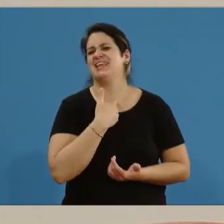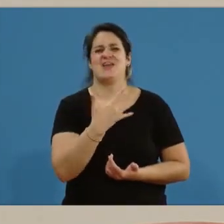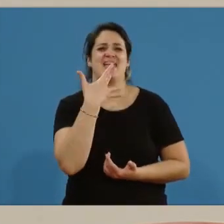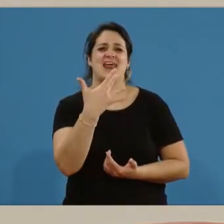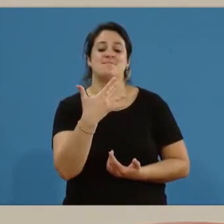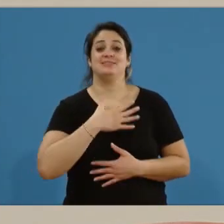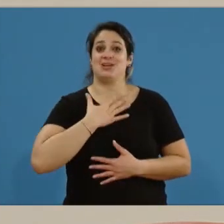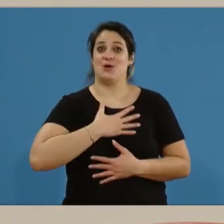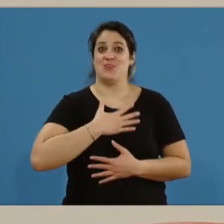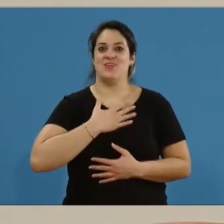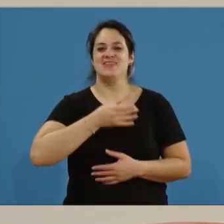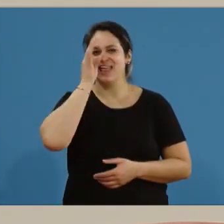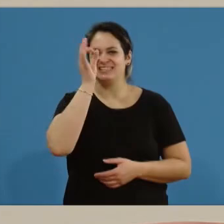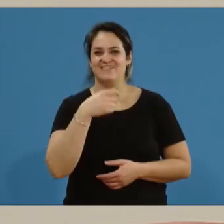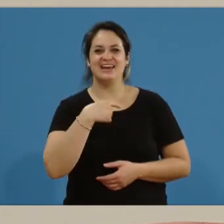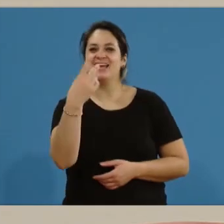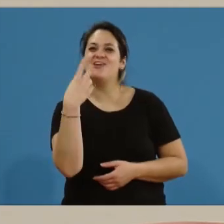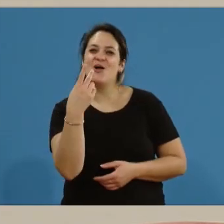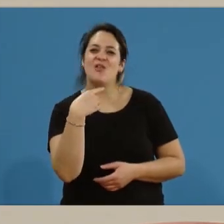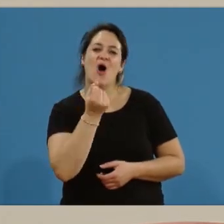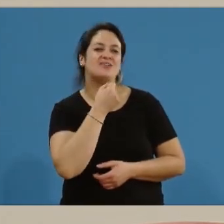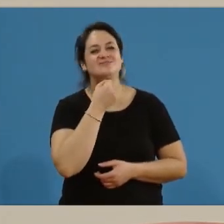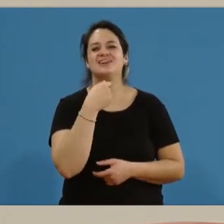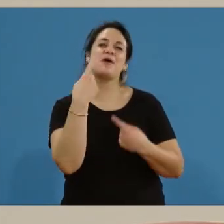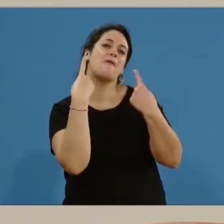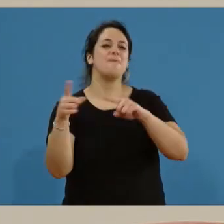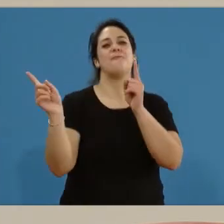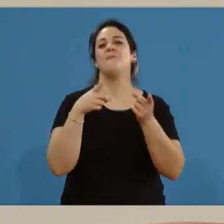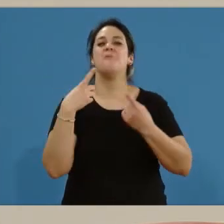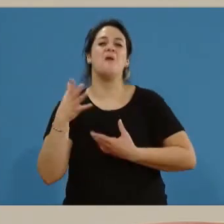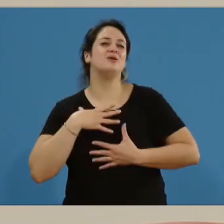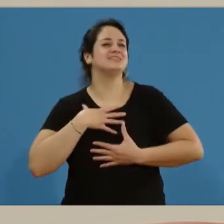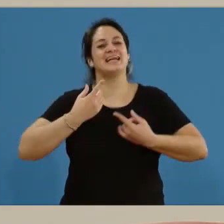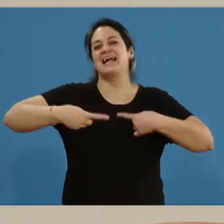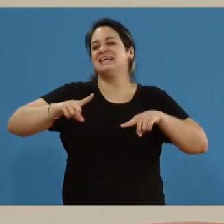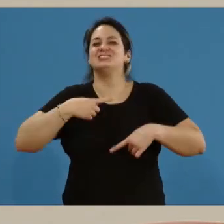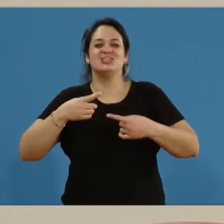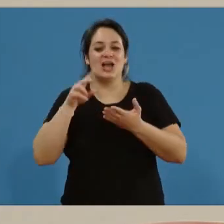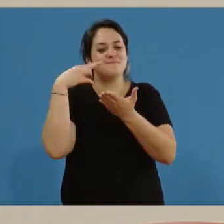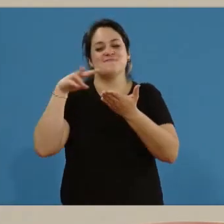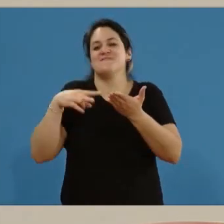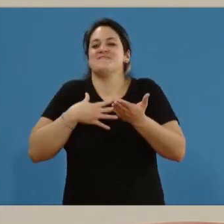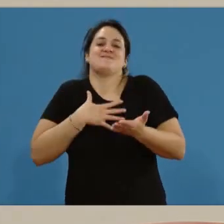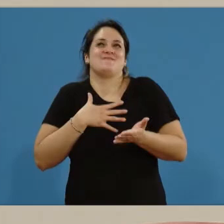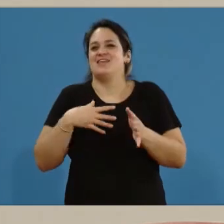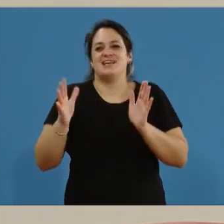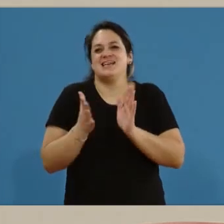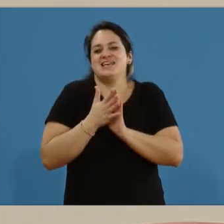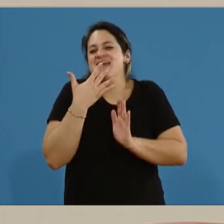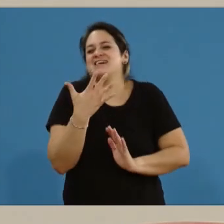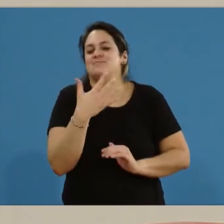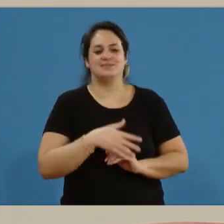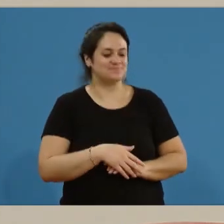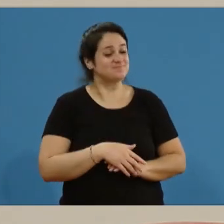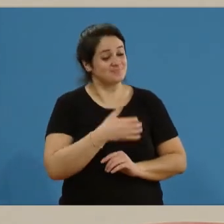lo contenta que me pone leer con usted y que usted le ponga música, le dé vida a las letras de cada cuento que contamos acá.